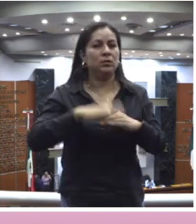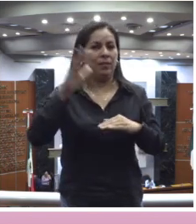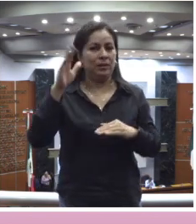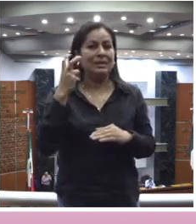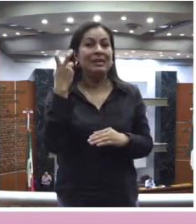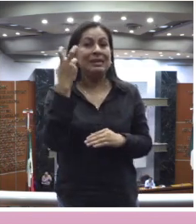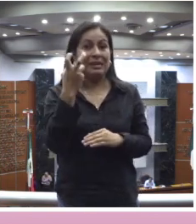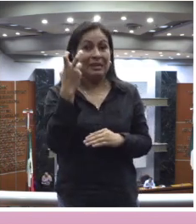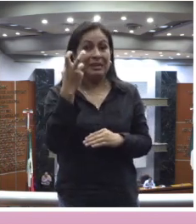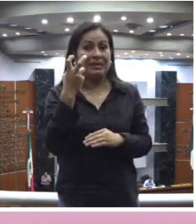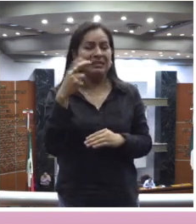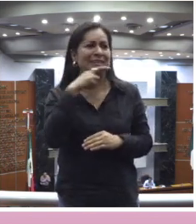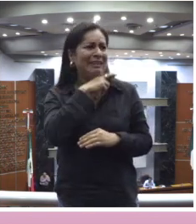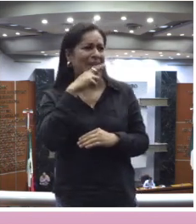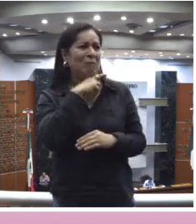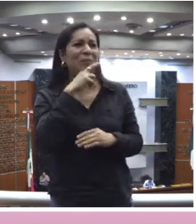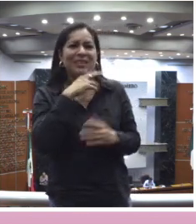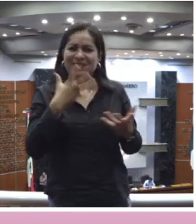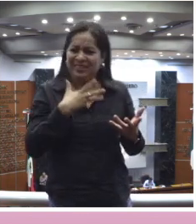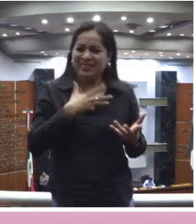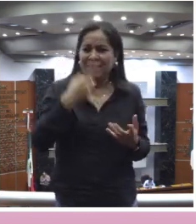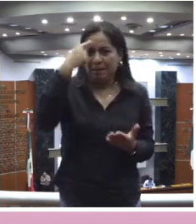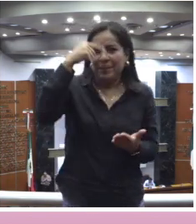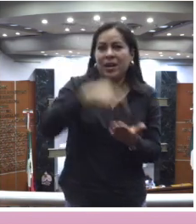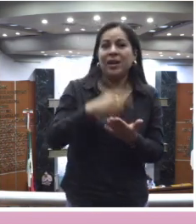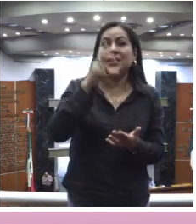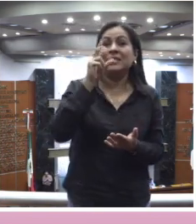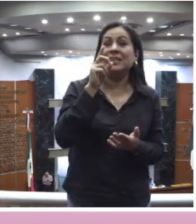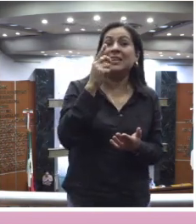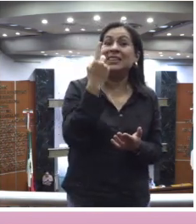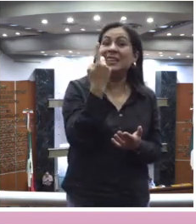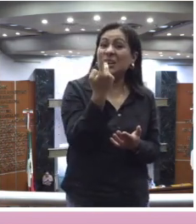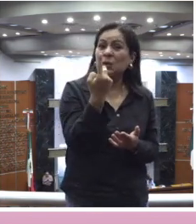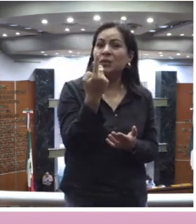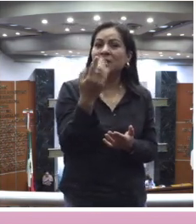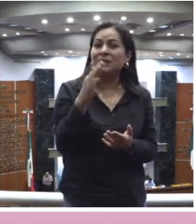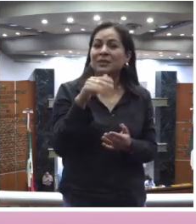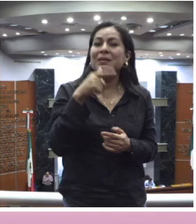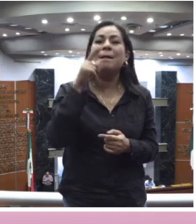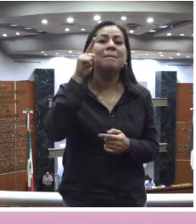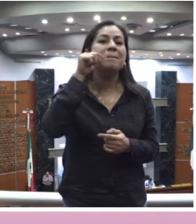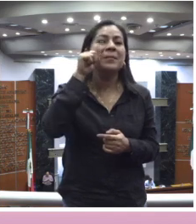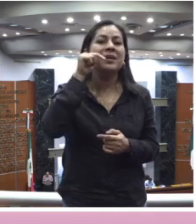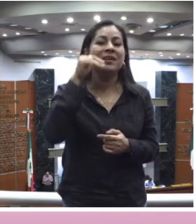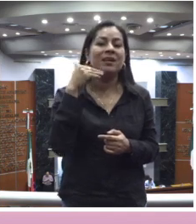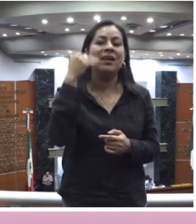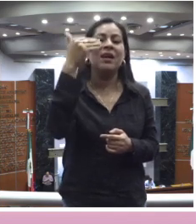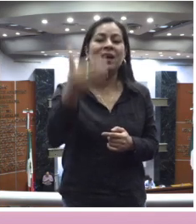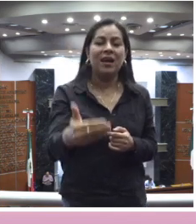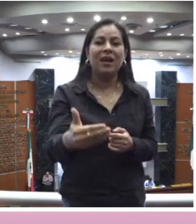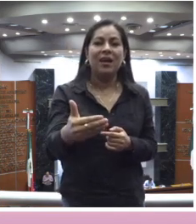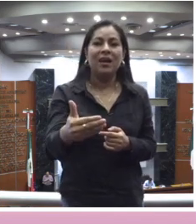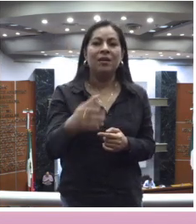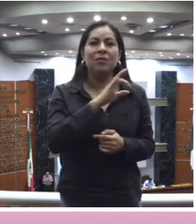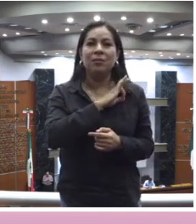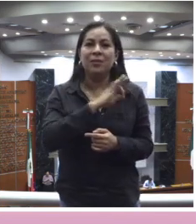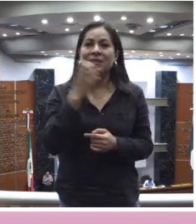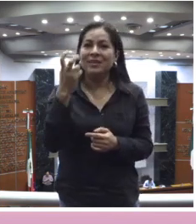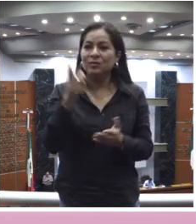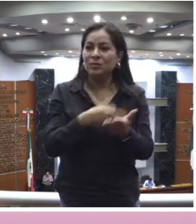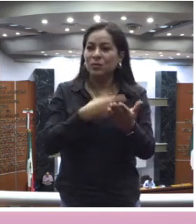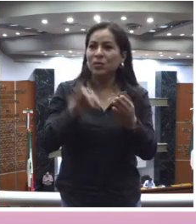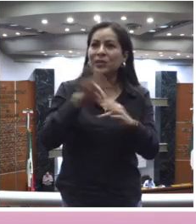En esta prisa que tienen para que este 31, es decir, pasado mañana, puedan ellos